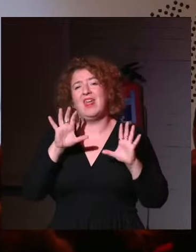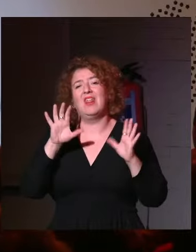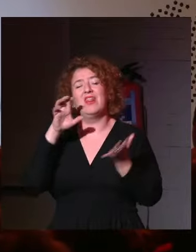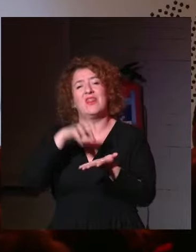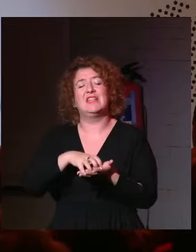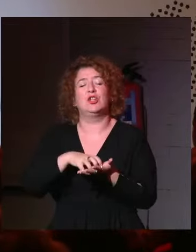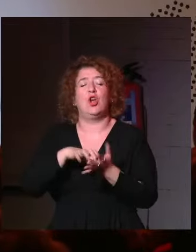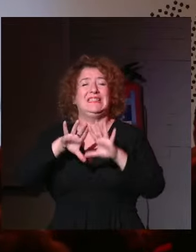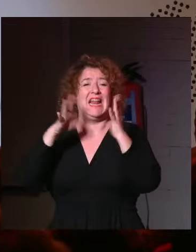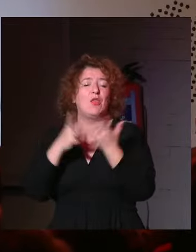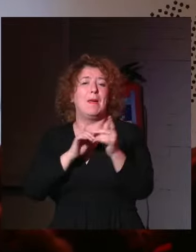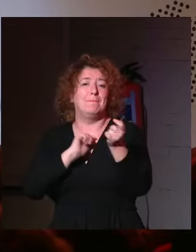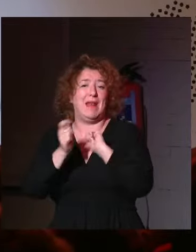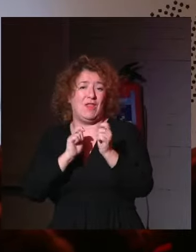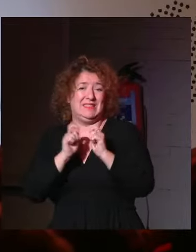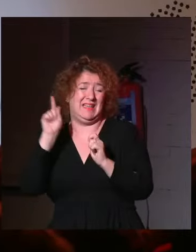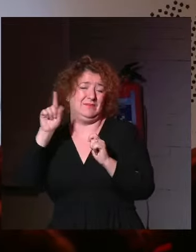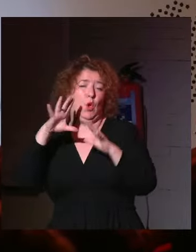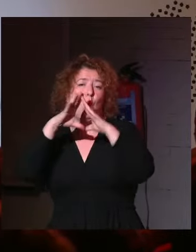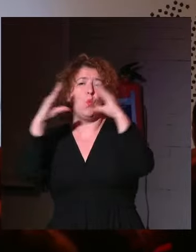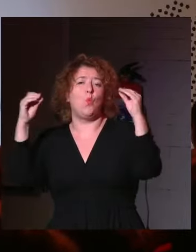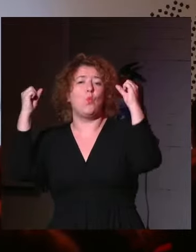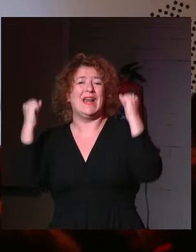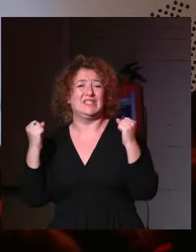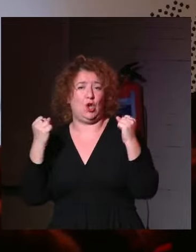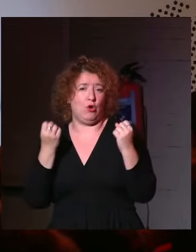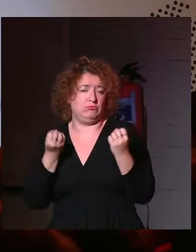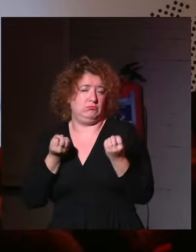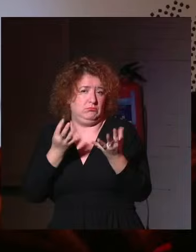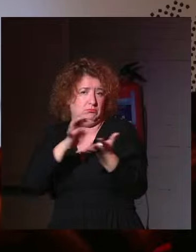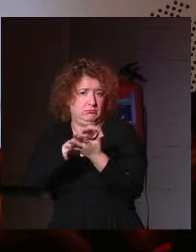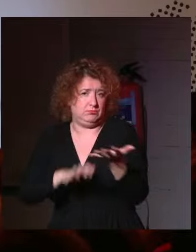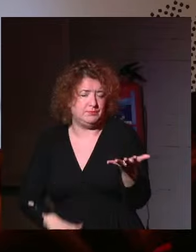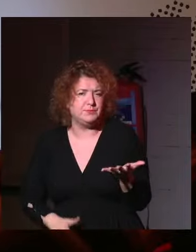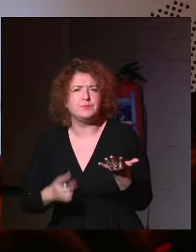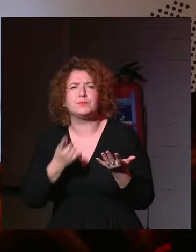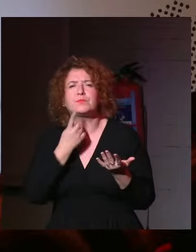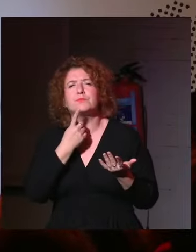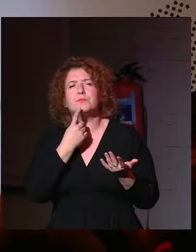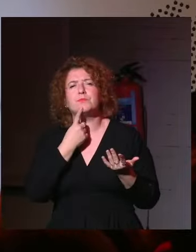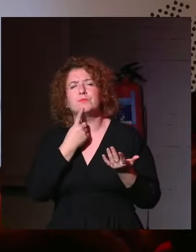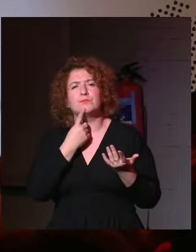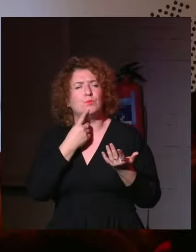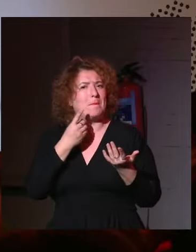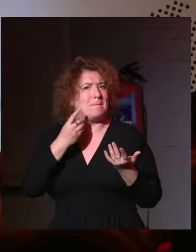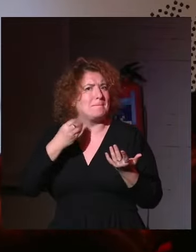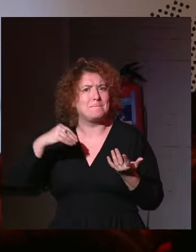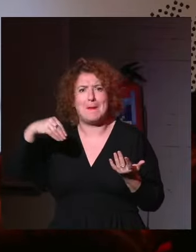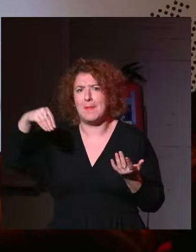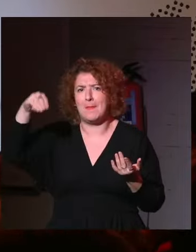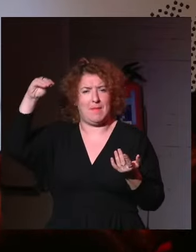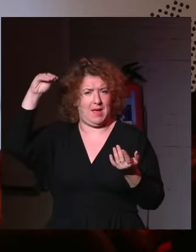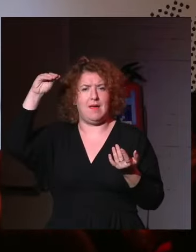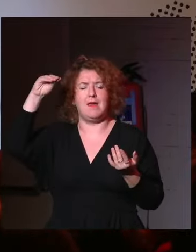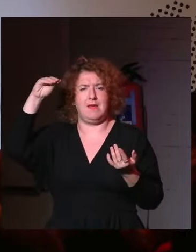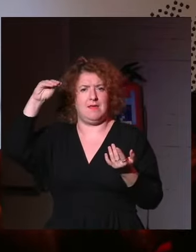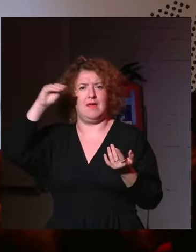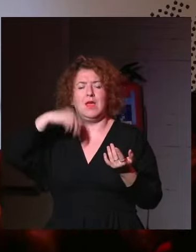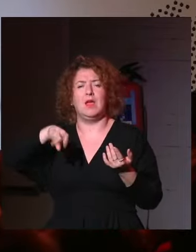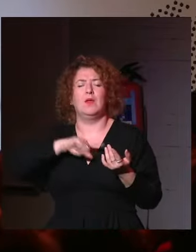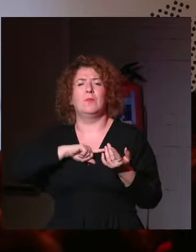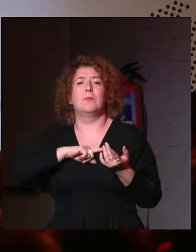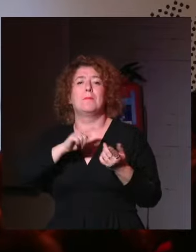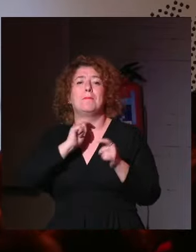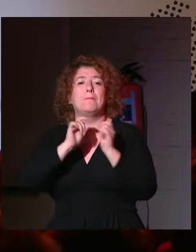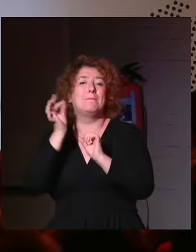periodistas que hizo para la UNESCO que ya alertó de eh un incremento muy fuerte de esta violencia online a las